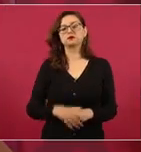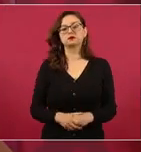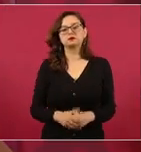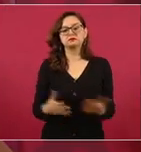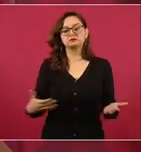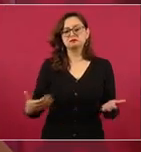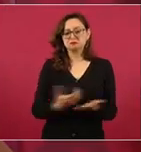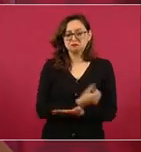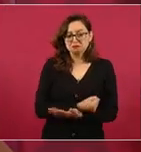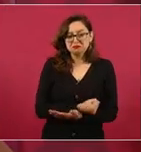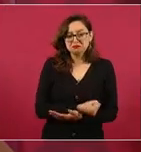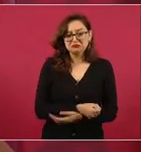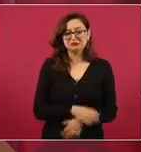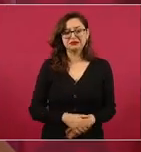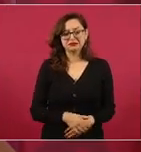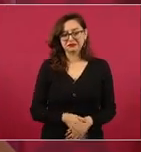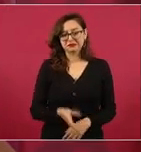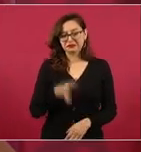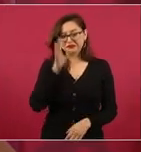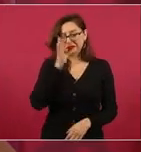5%.